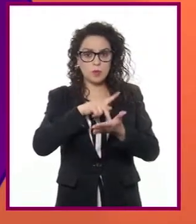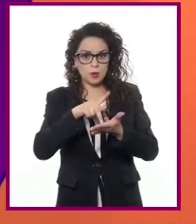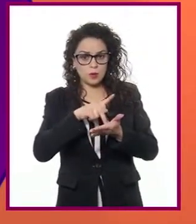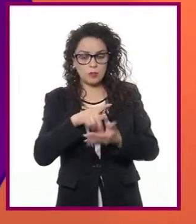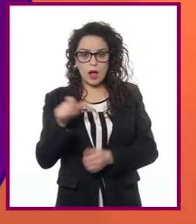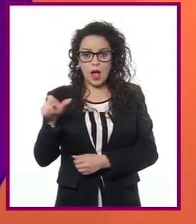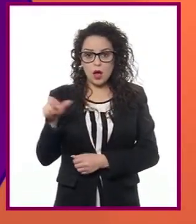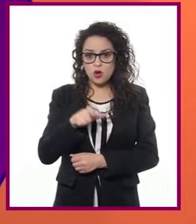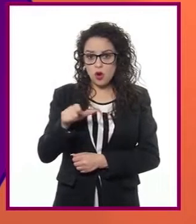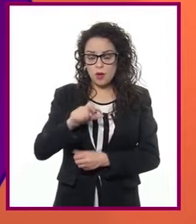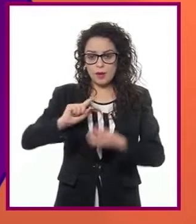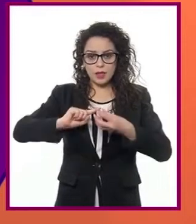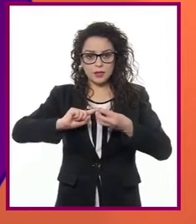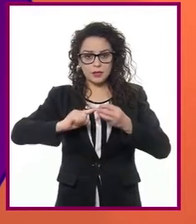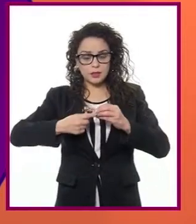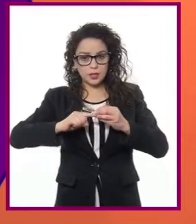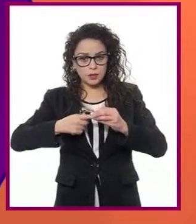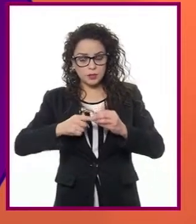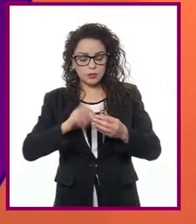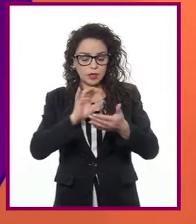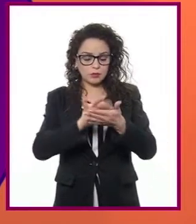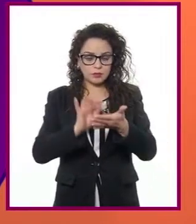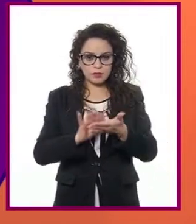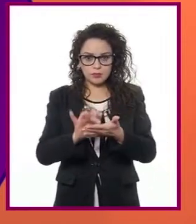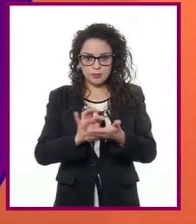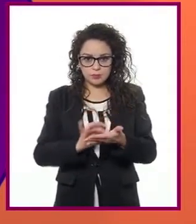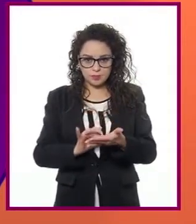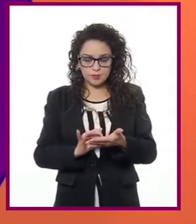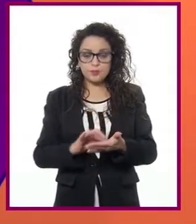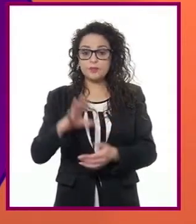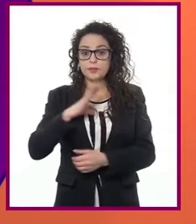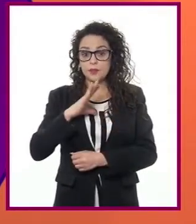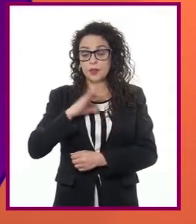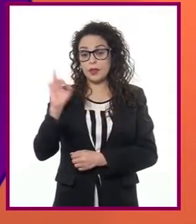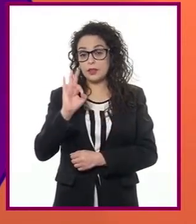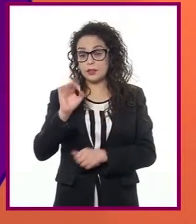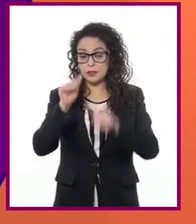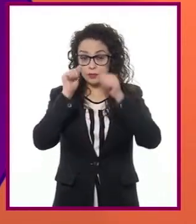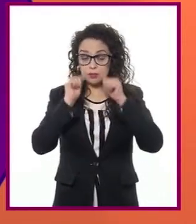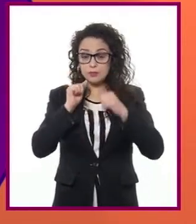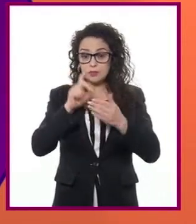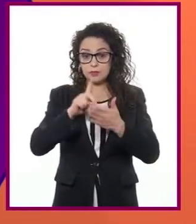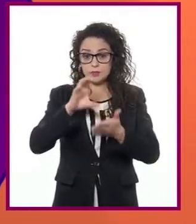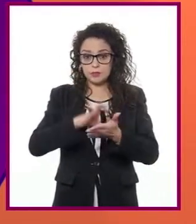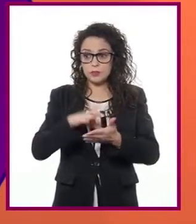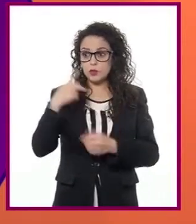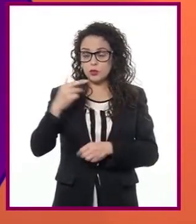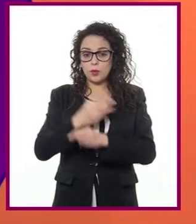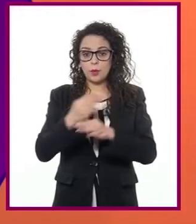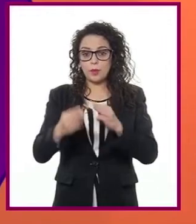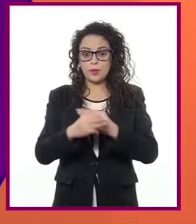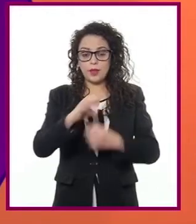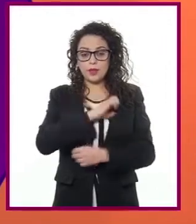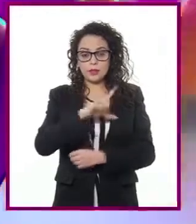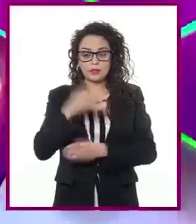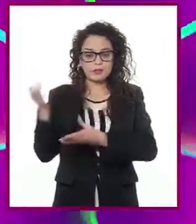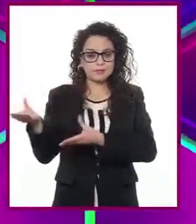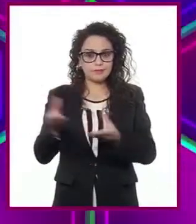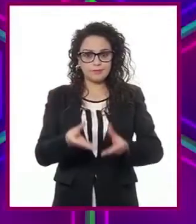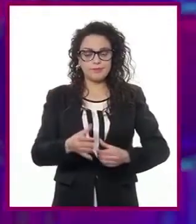una goma, sacapuntas, calculadora. Si tienen discapacidad visual, preparen hojas Leyer, punzón y